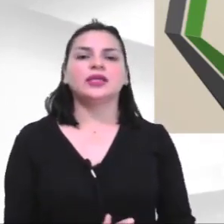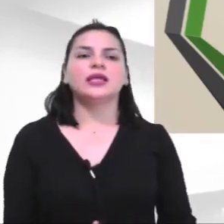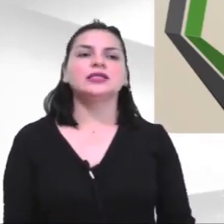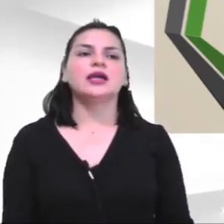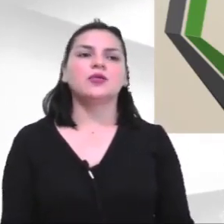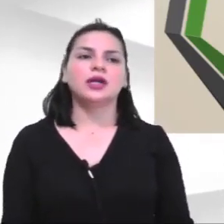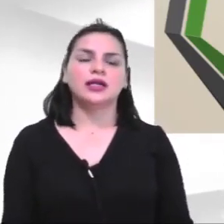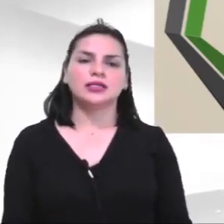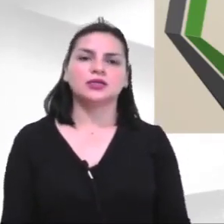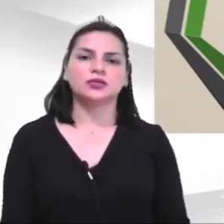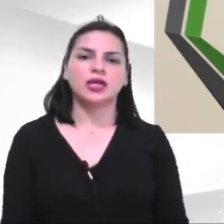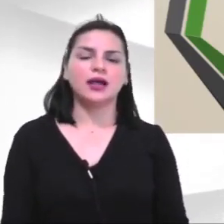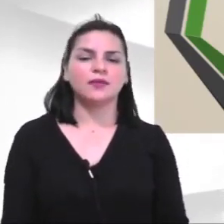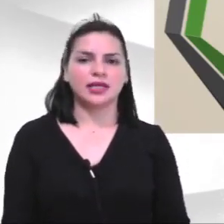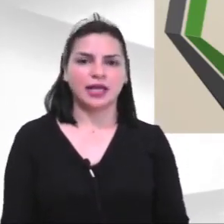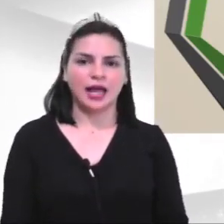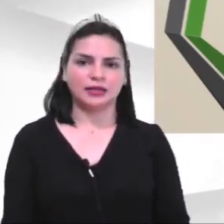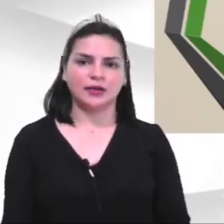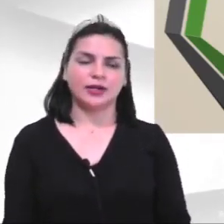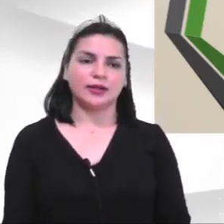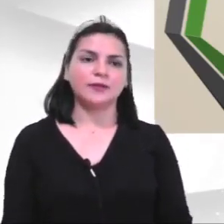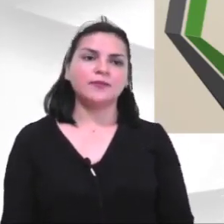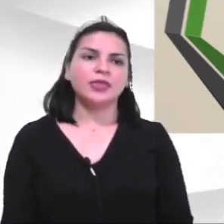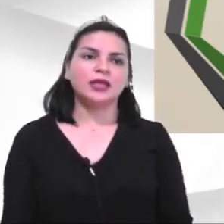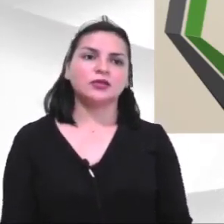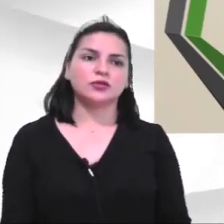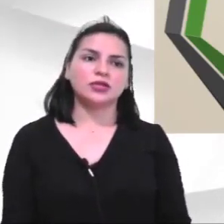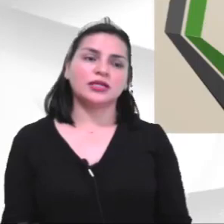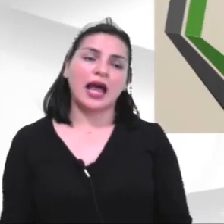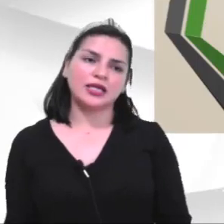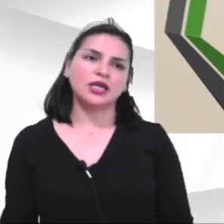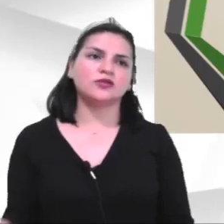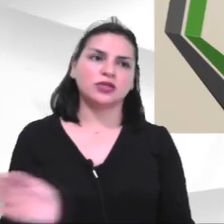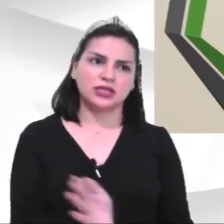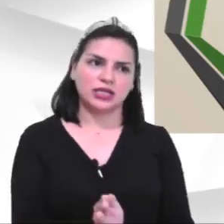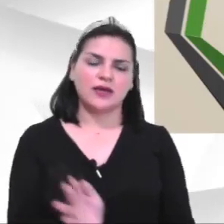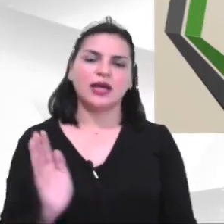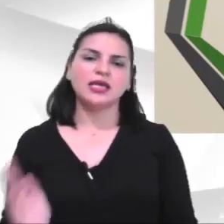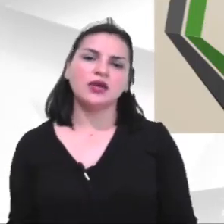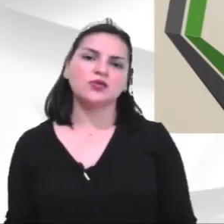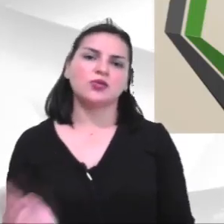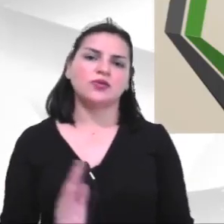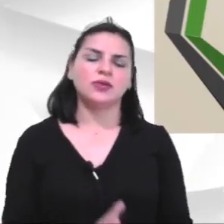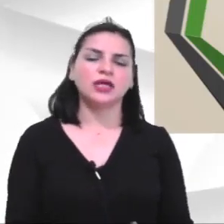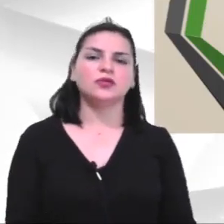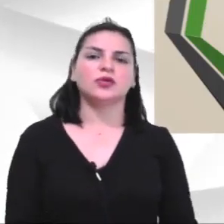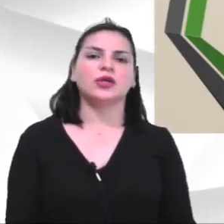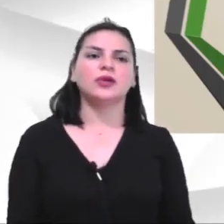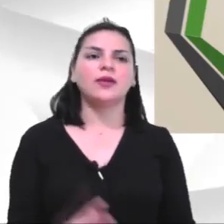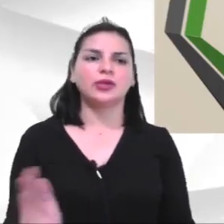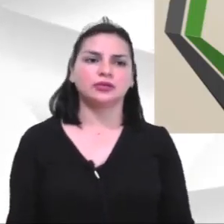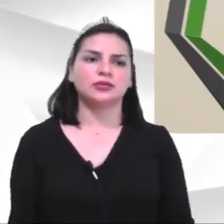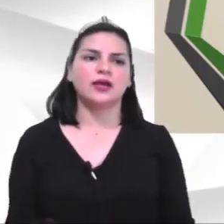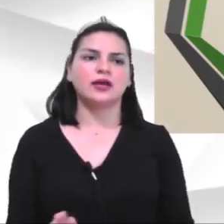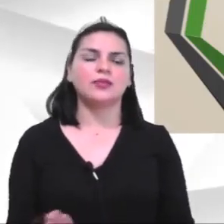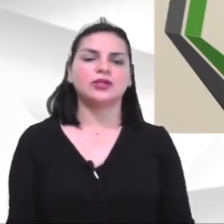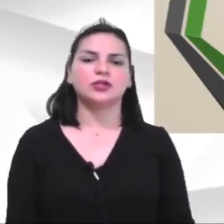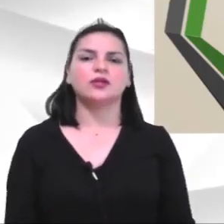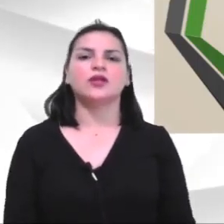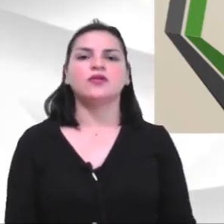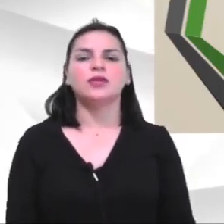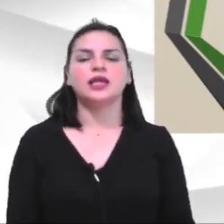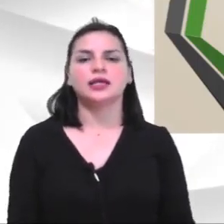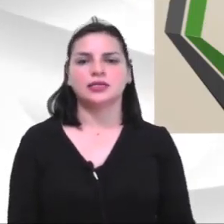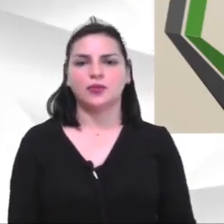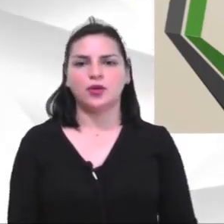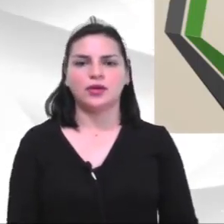siempre pertenecen a una clase social más alta, ¿verdad? Entonces, ahí es donde se lleva, ahí hay un movimiento, porque una persona